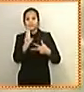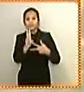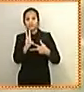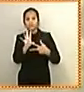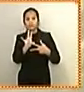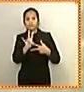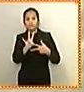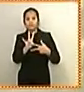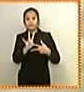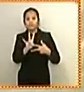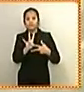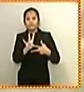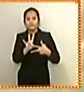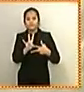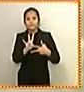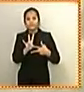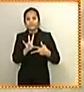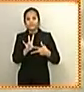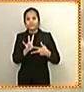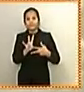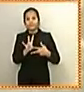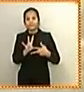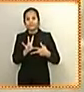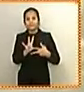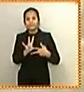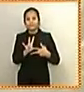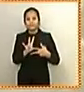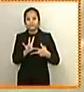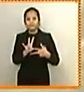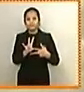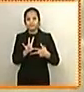67, tercer y último número seleccionado.